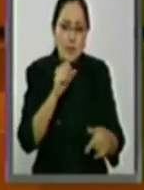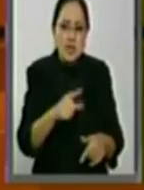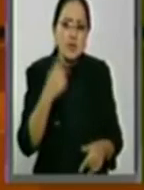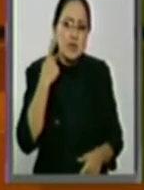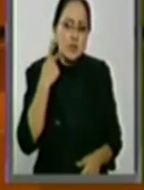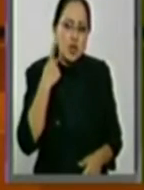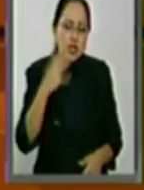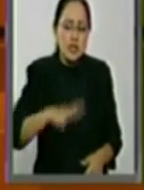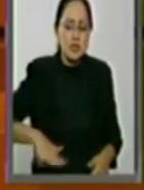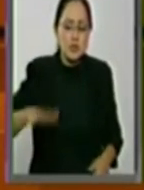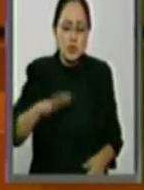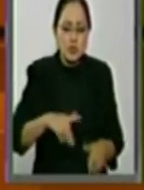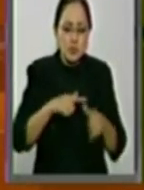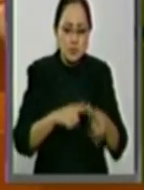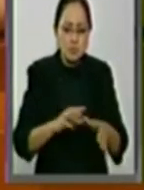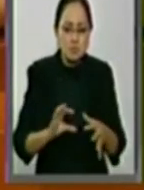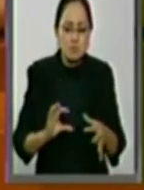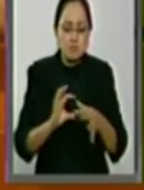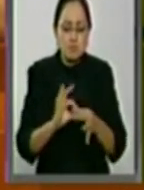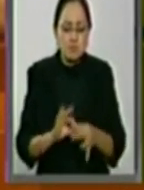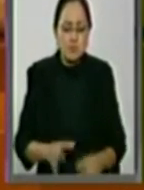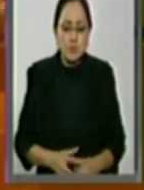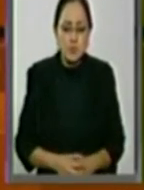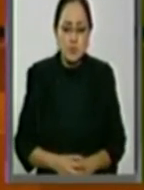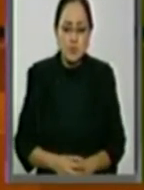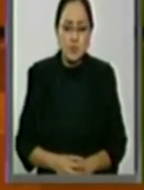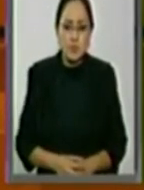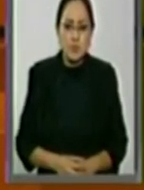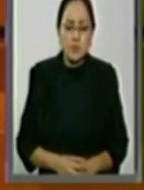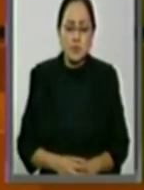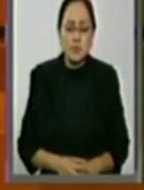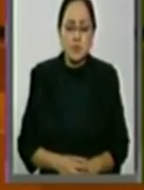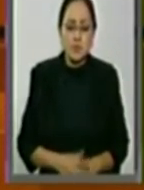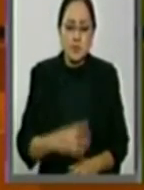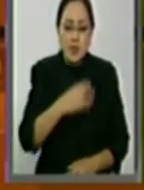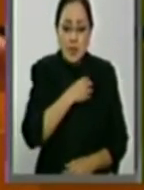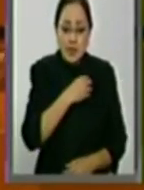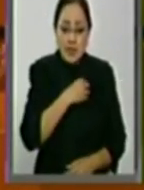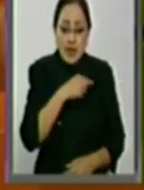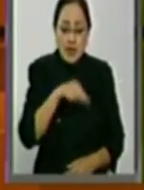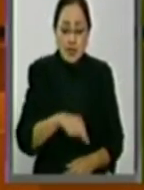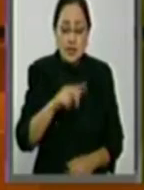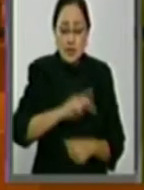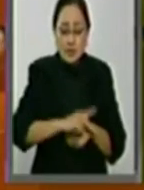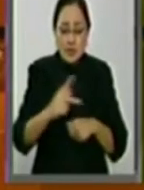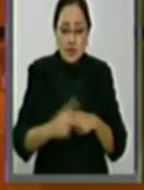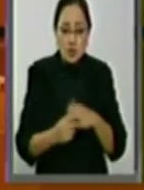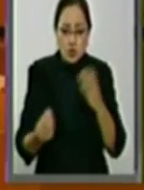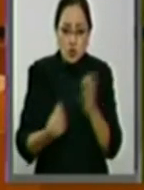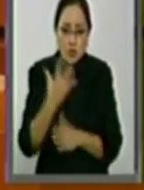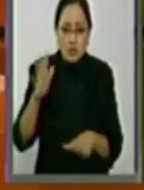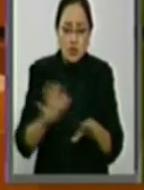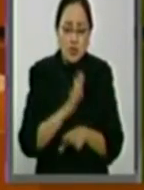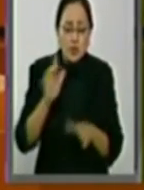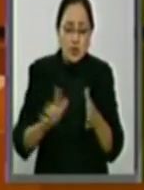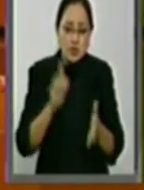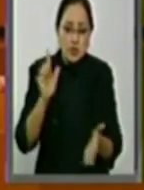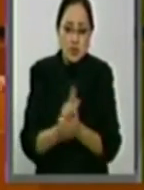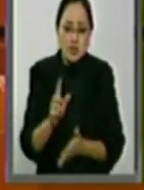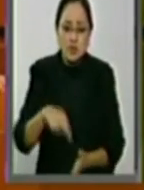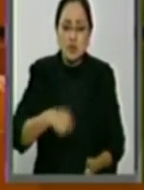políticas públicas. A la capital del país, con esta nueva reforma,